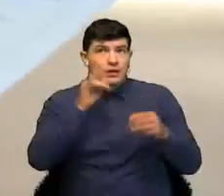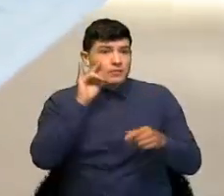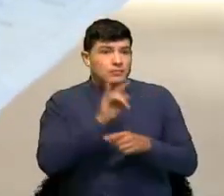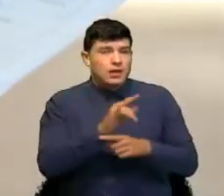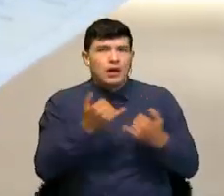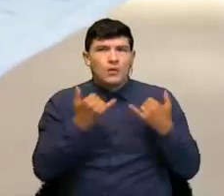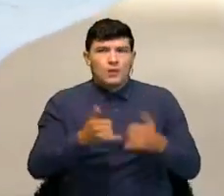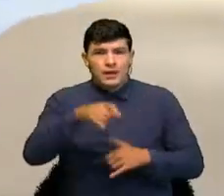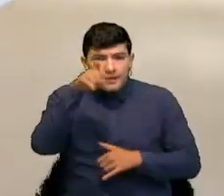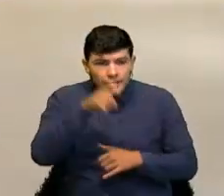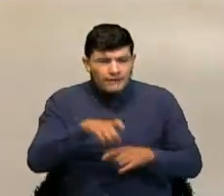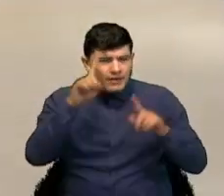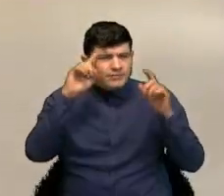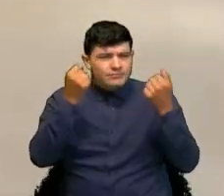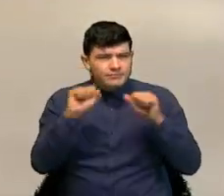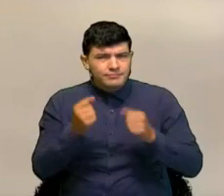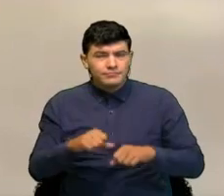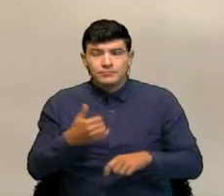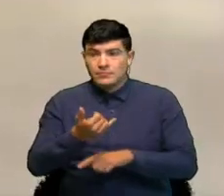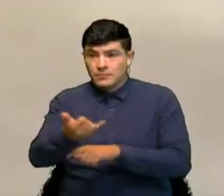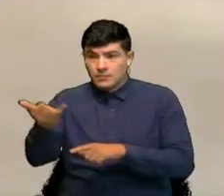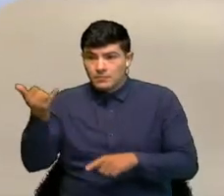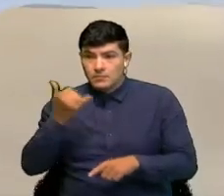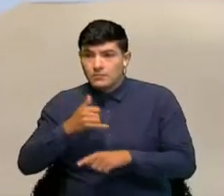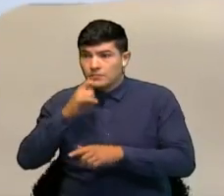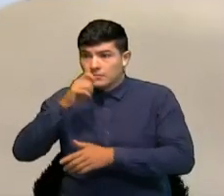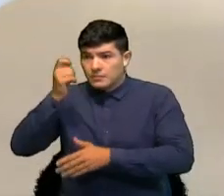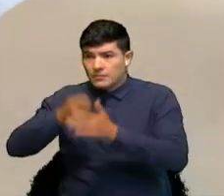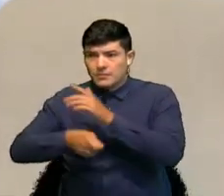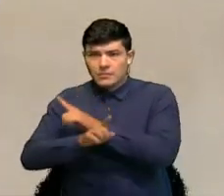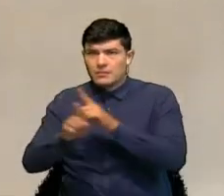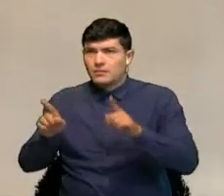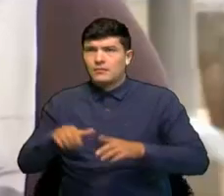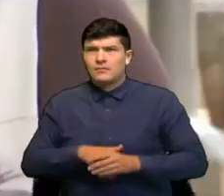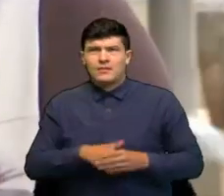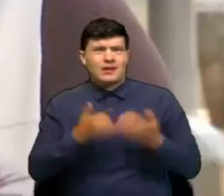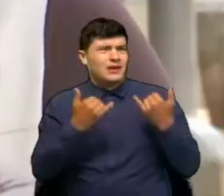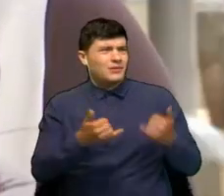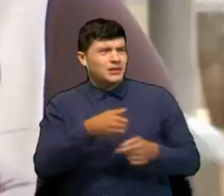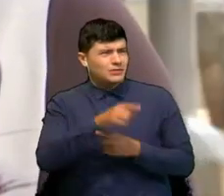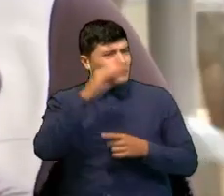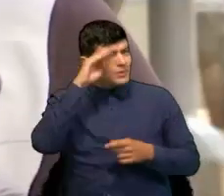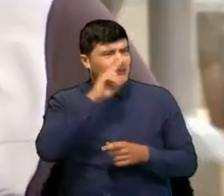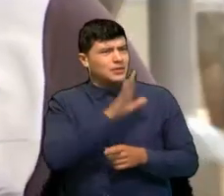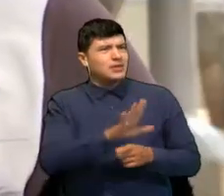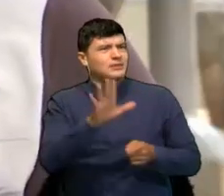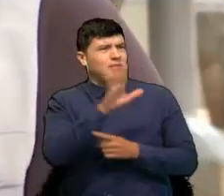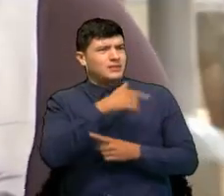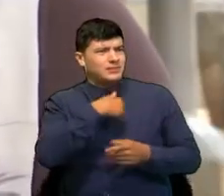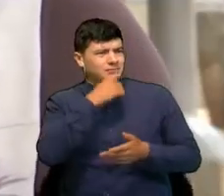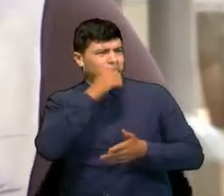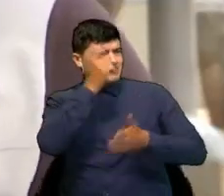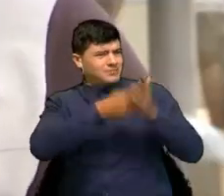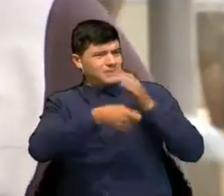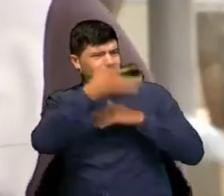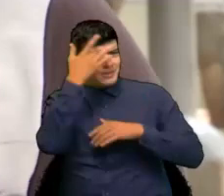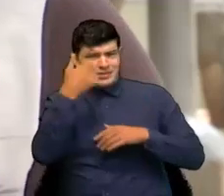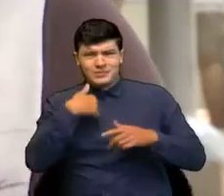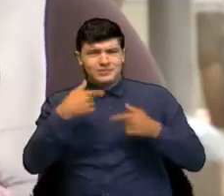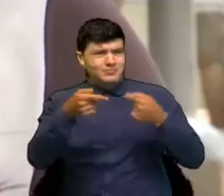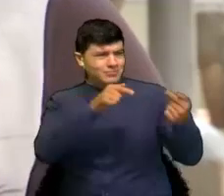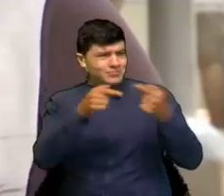debe preocuparse por un comparendo que según ella no merecía me sacaron un comparendo por por riñas